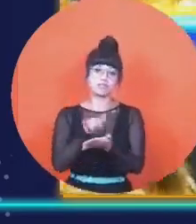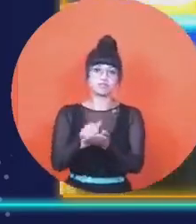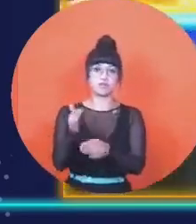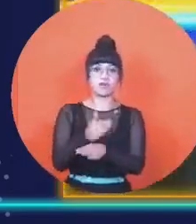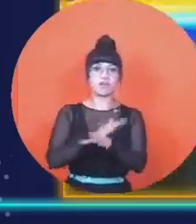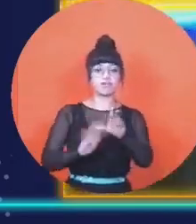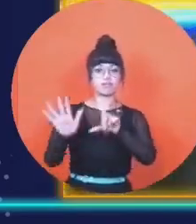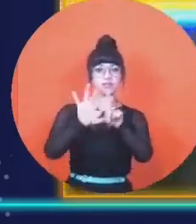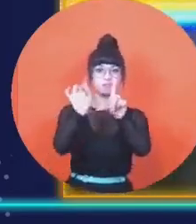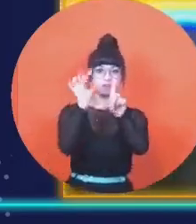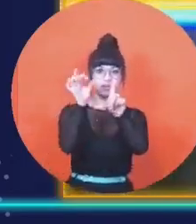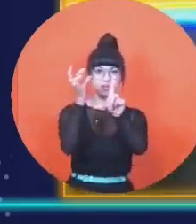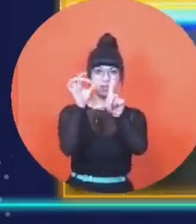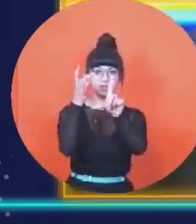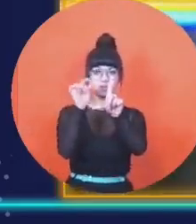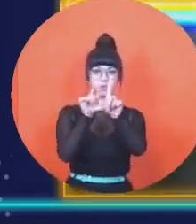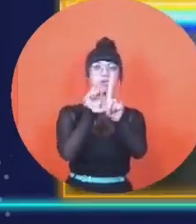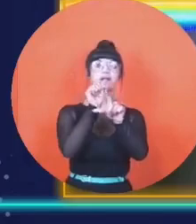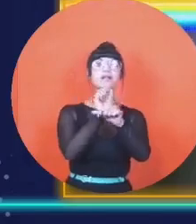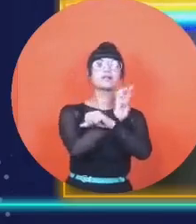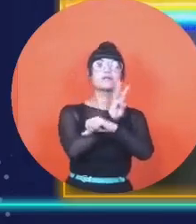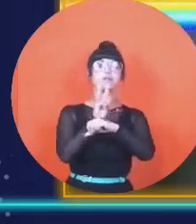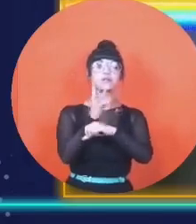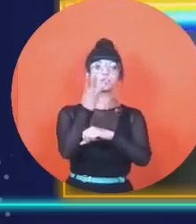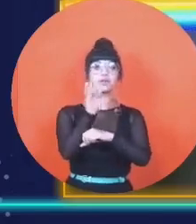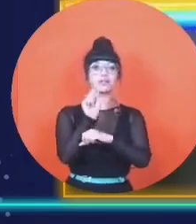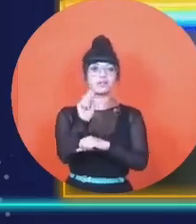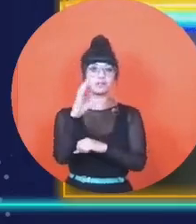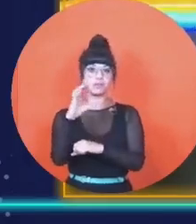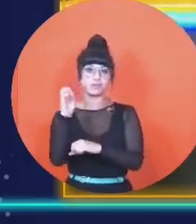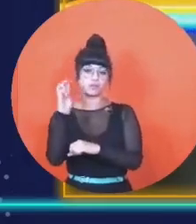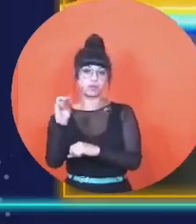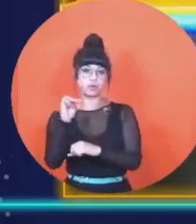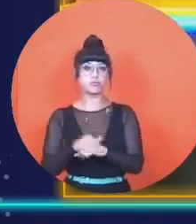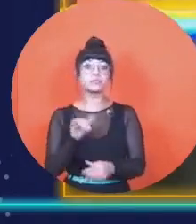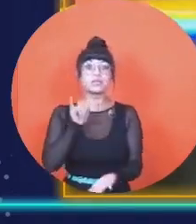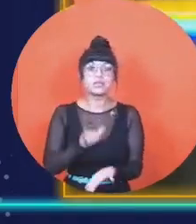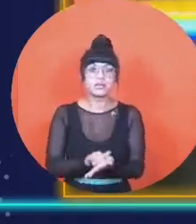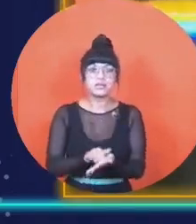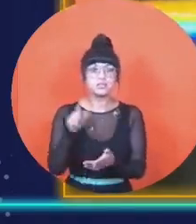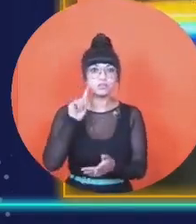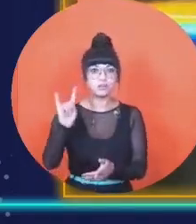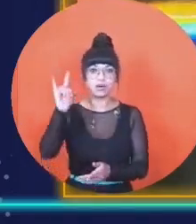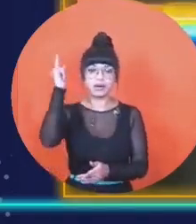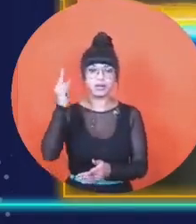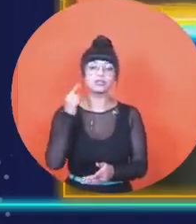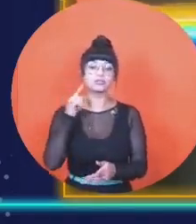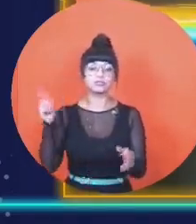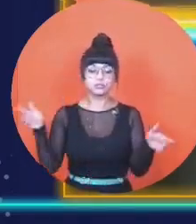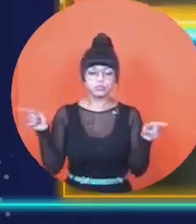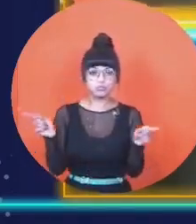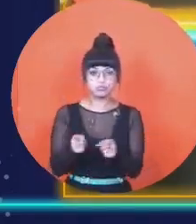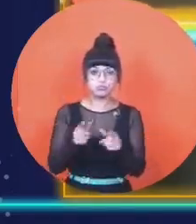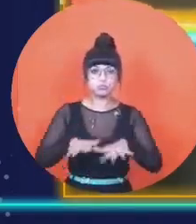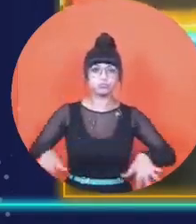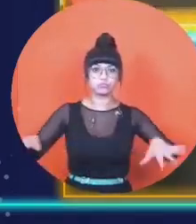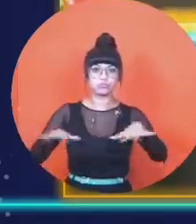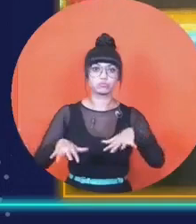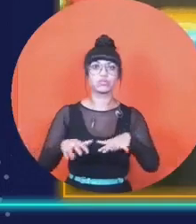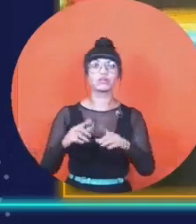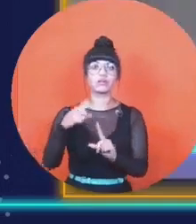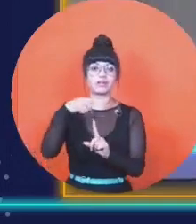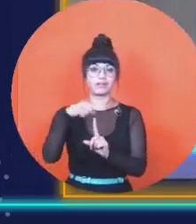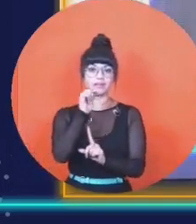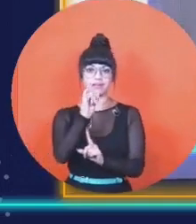en la página col40.co. Los mejores speakers del sector TIC y de la industria digital en un solo lugar y de